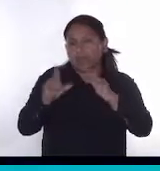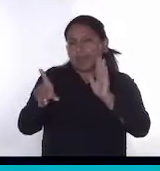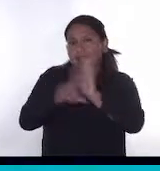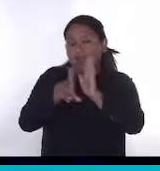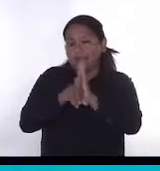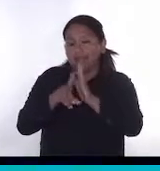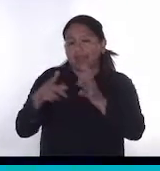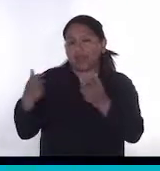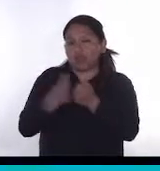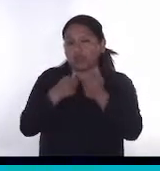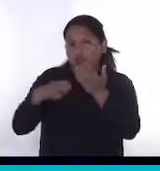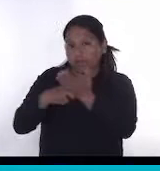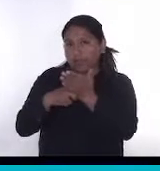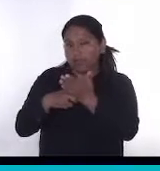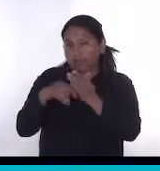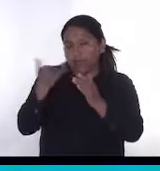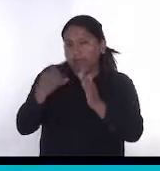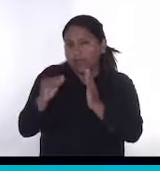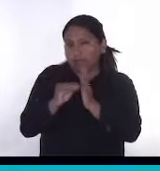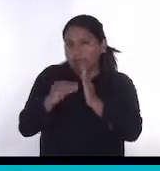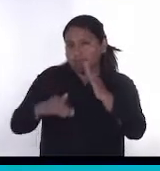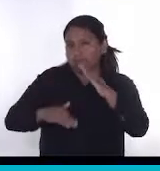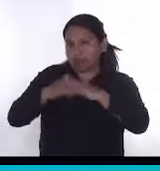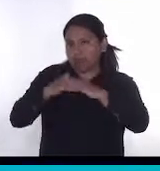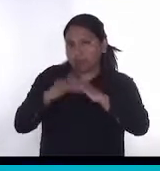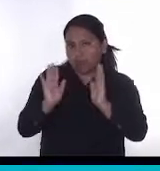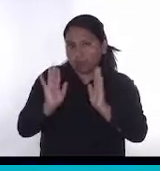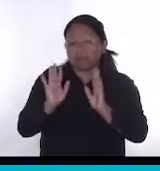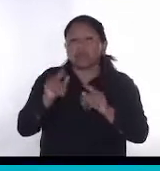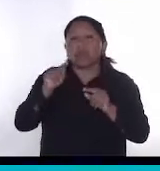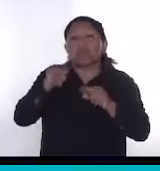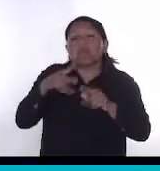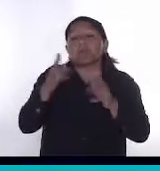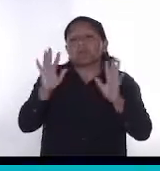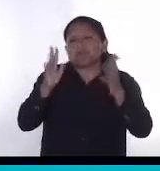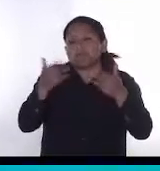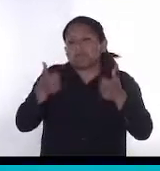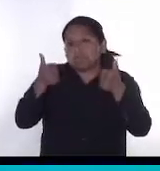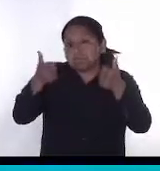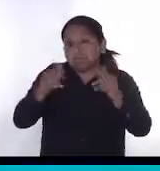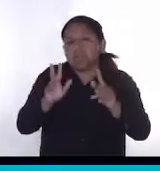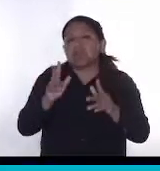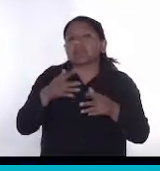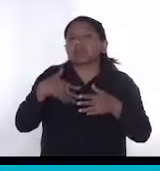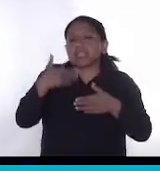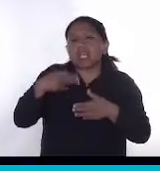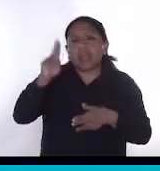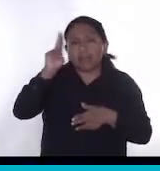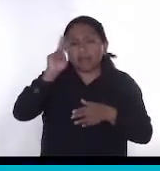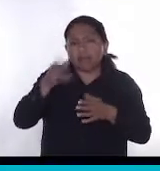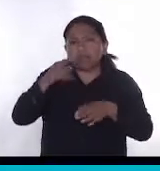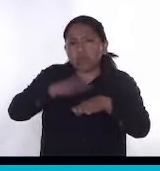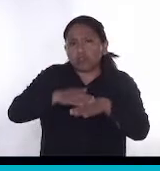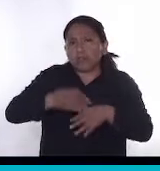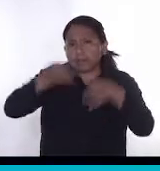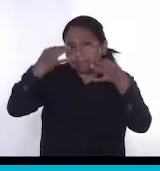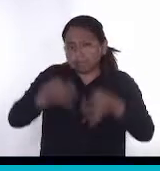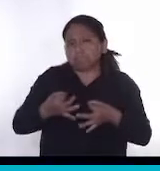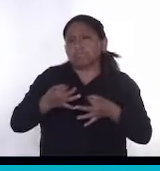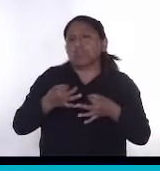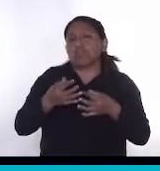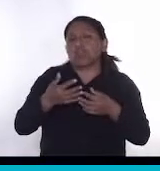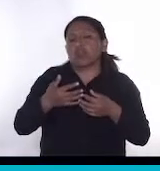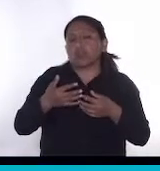consenso fiscal así que nada celebramos que así sea y que sea responsablemente y aplicado a lo que